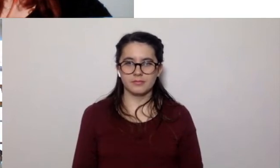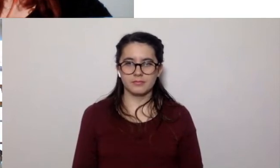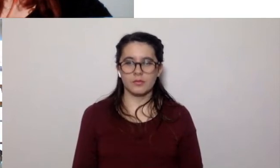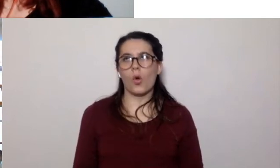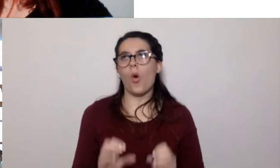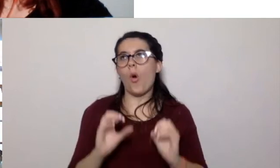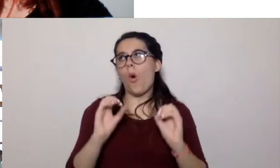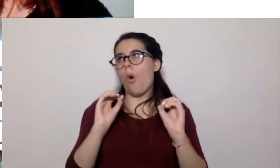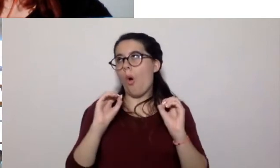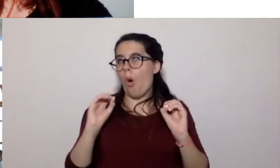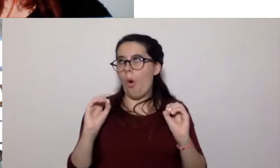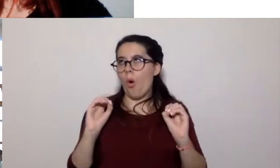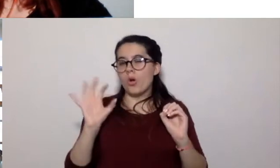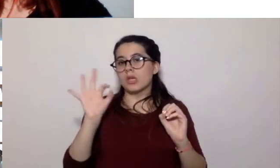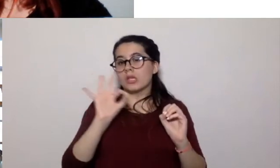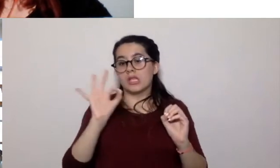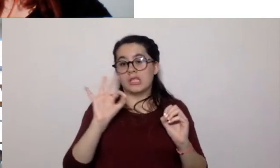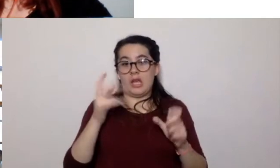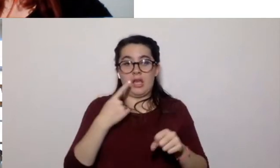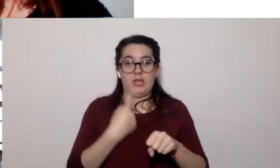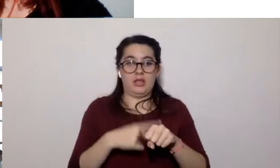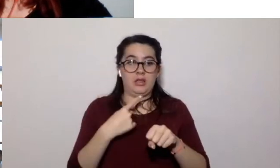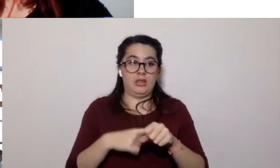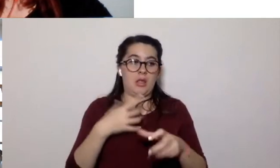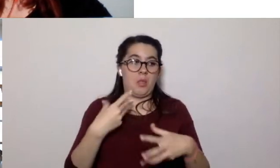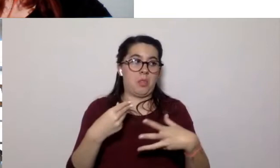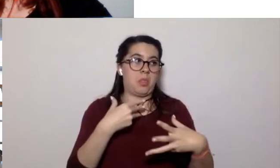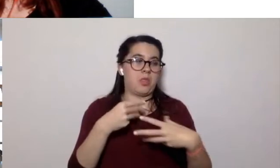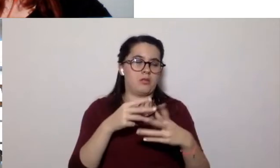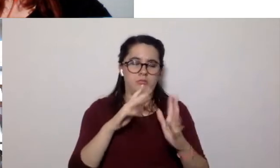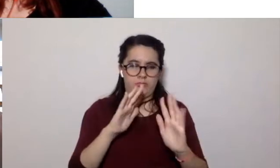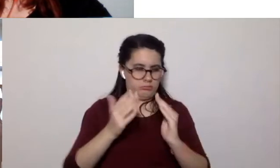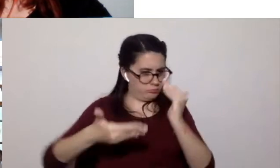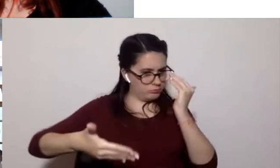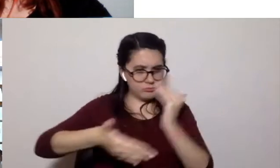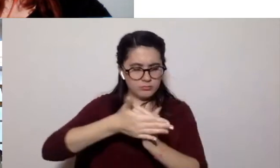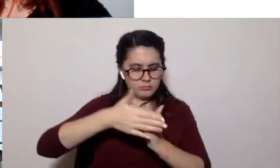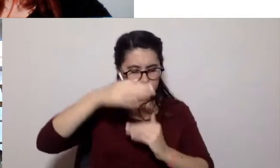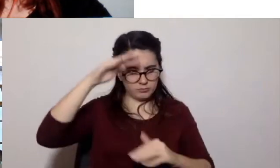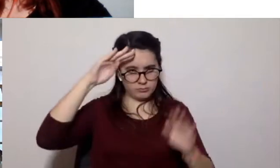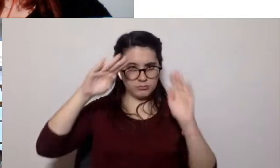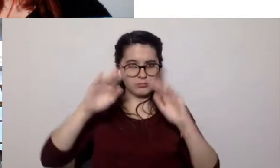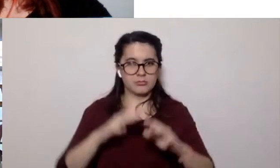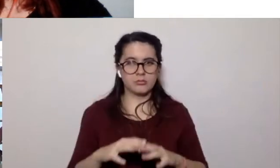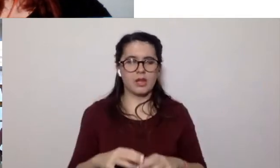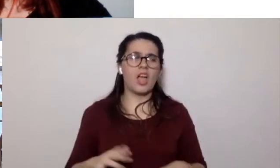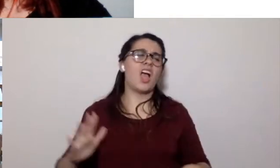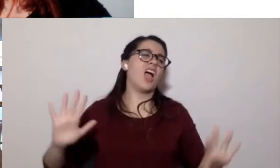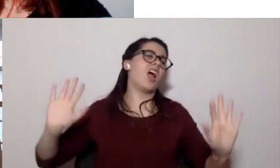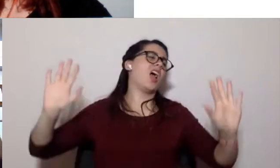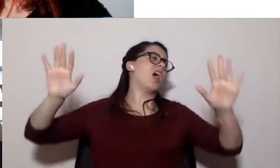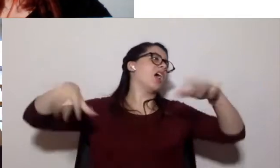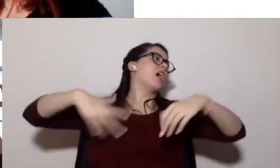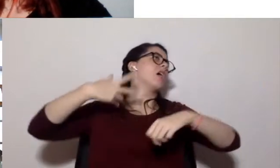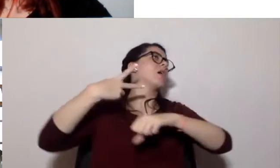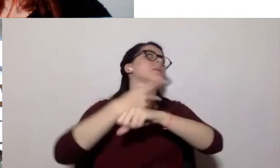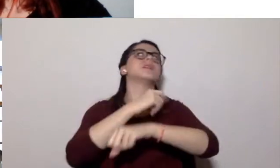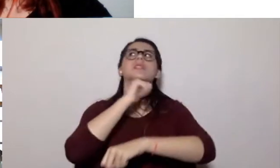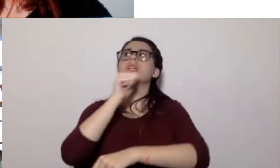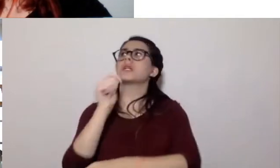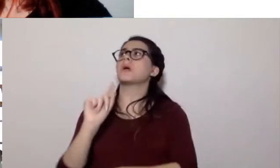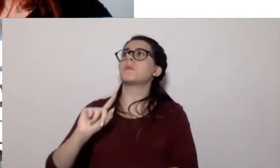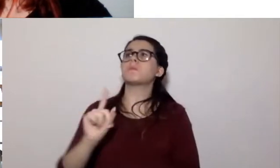O que ya estás contagiado, ¿no? O que no pasa nada, no pasa nada, y entonces salgo